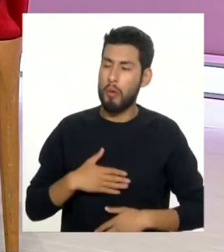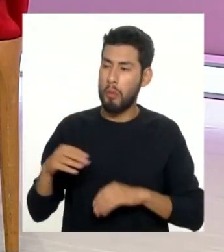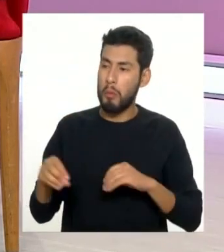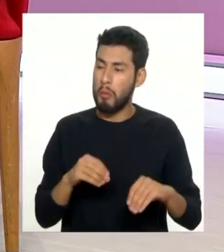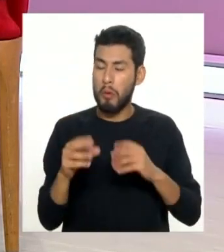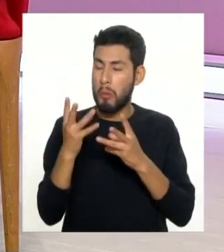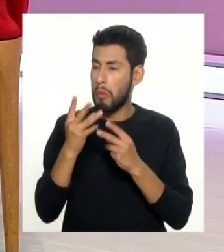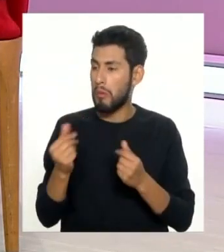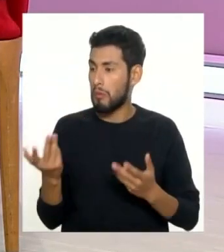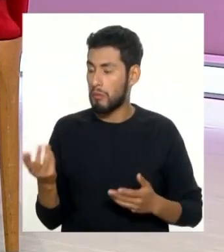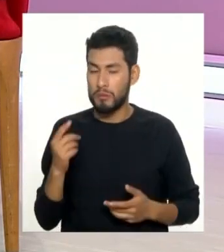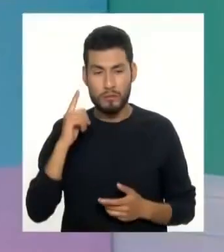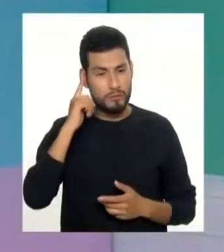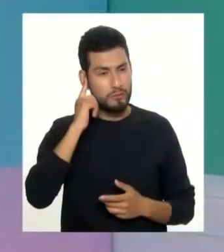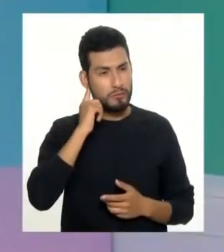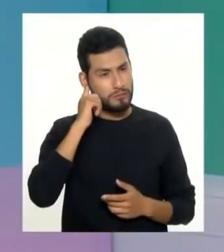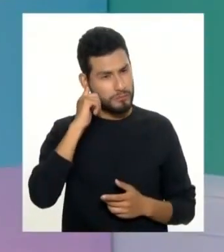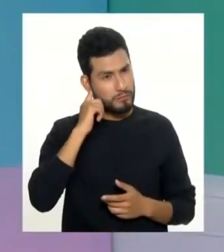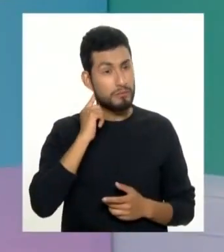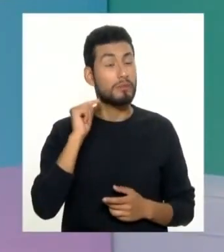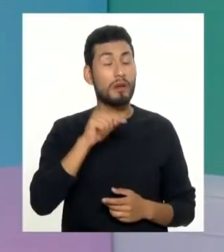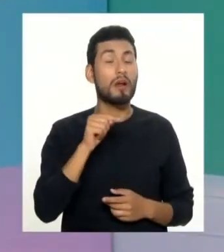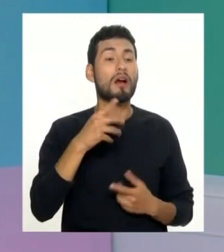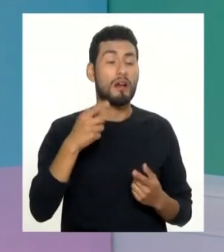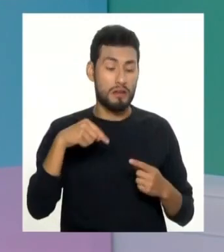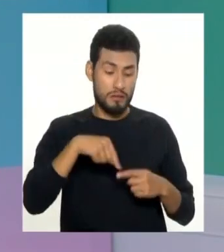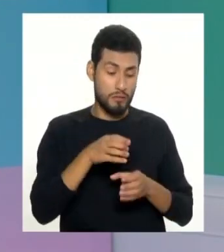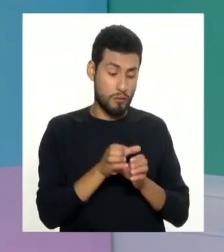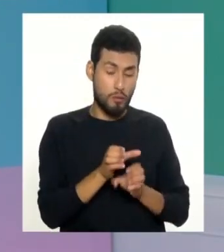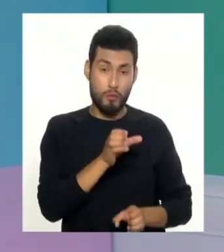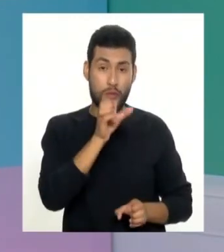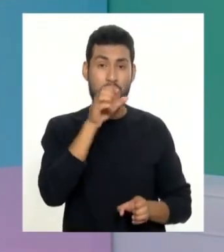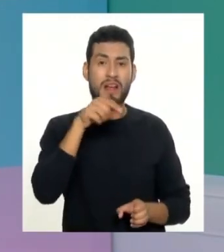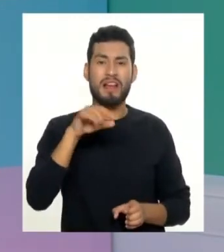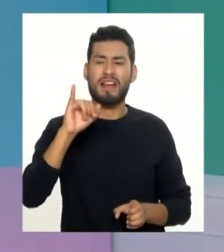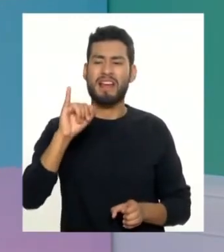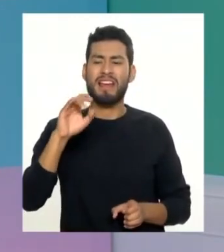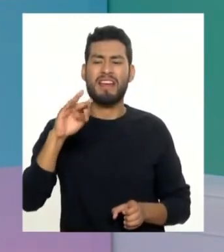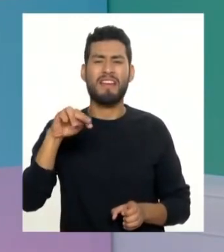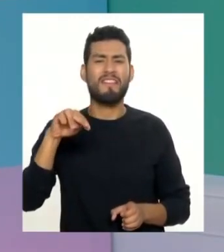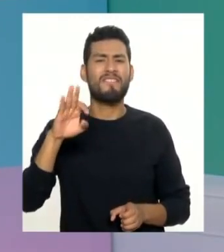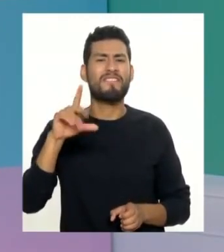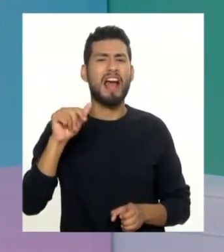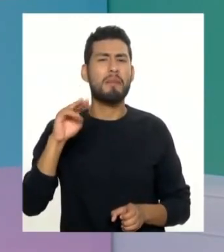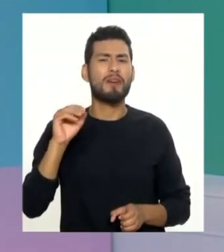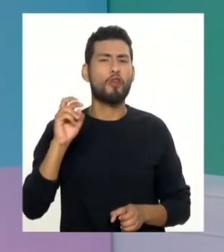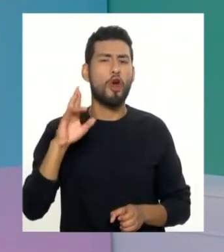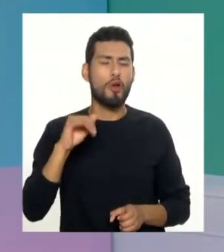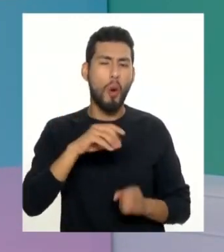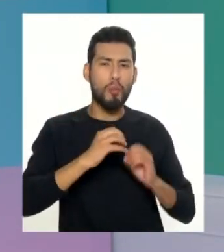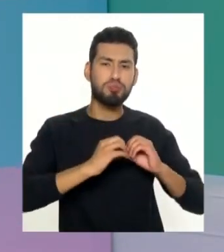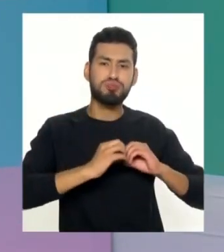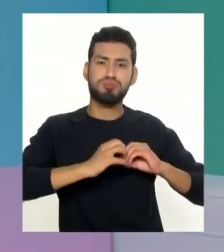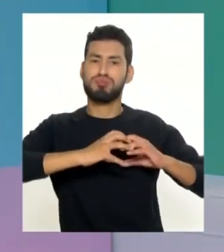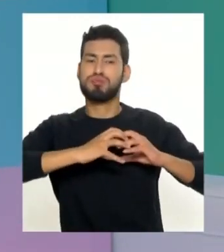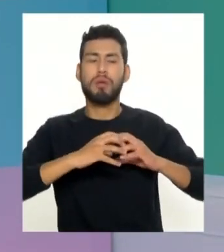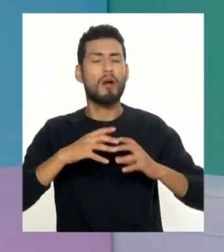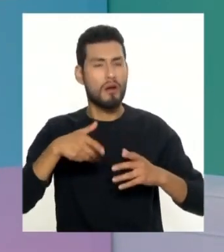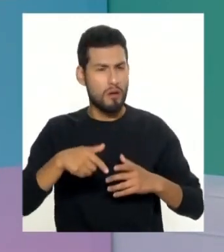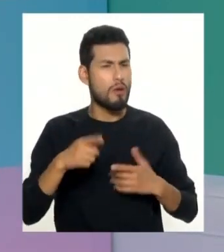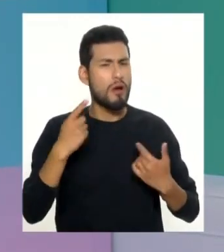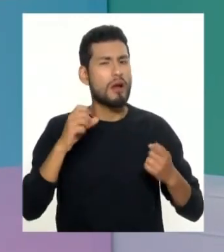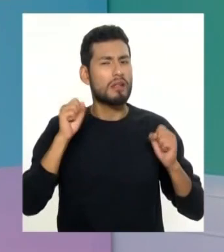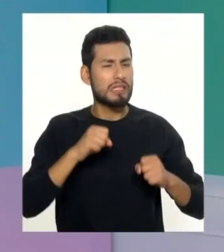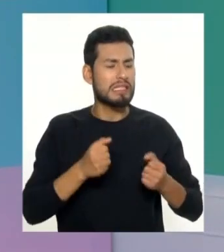se desaparezca eso. Claro, eso es un proceso inflamatorio que se está dando en la columna en los cuadros iniciales. Generalmente en ellos se trabaja muy bien la parte con